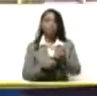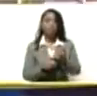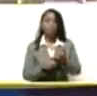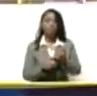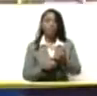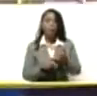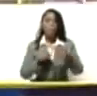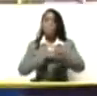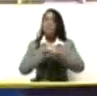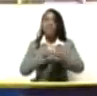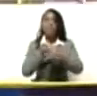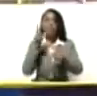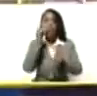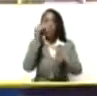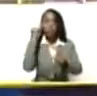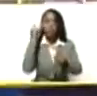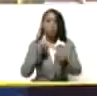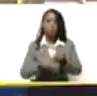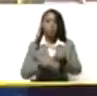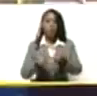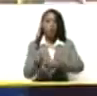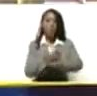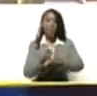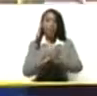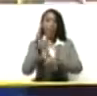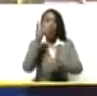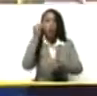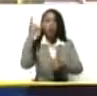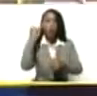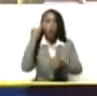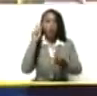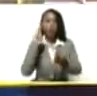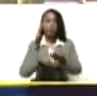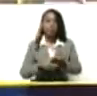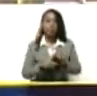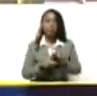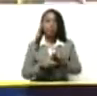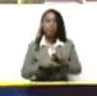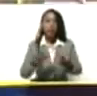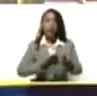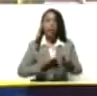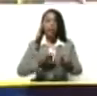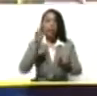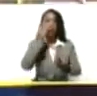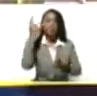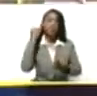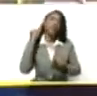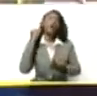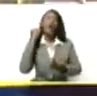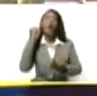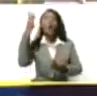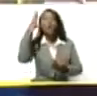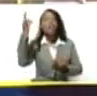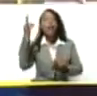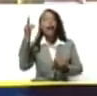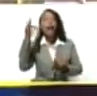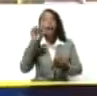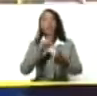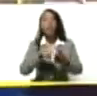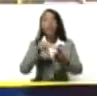ministro ministro gobernador gobernador alcalde alcaldesa concejal diputado